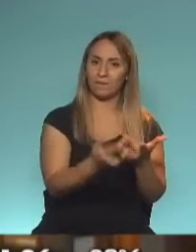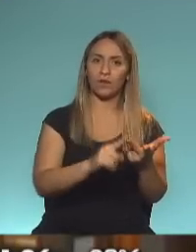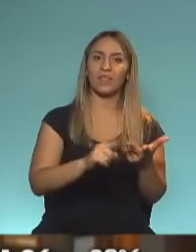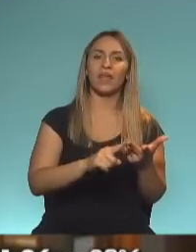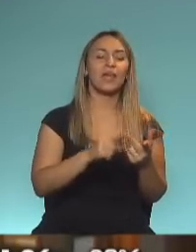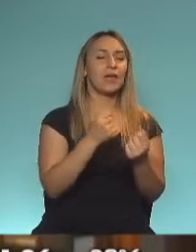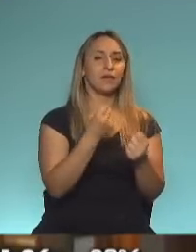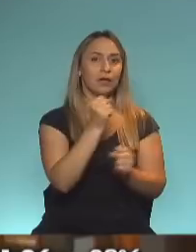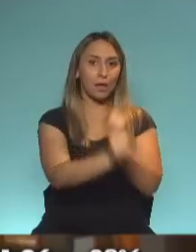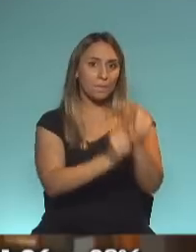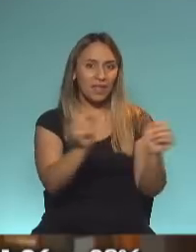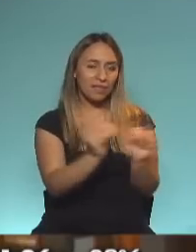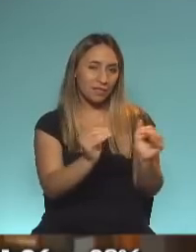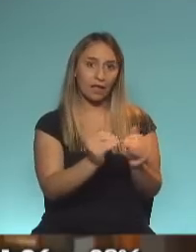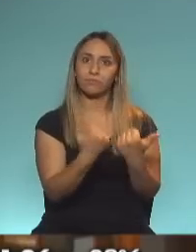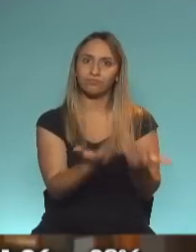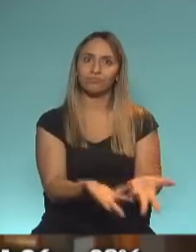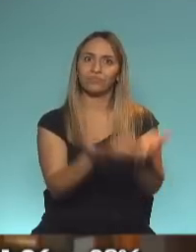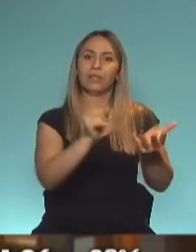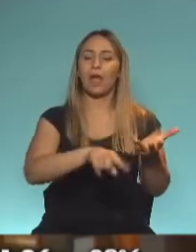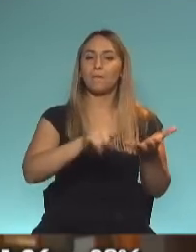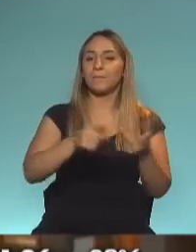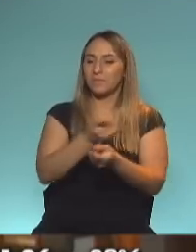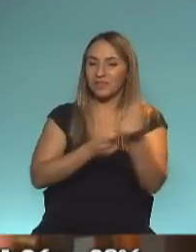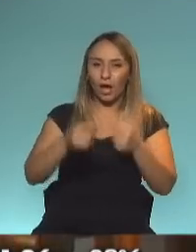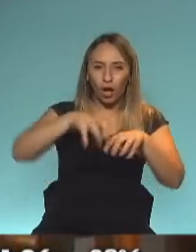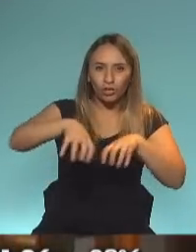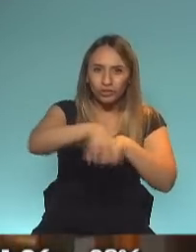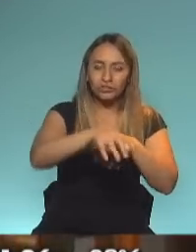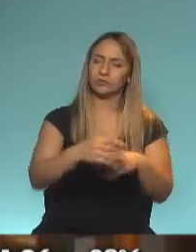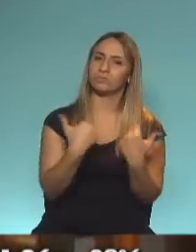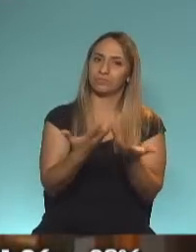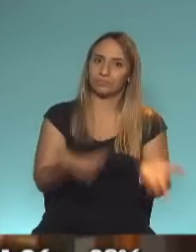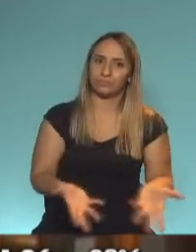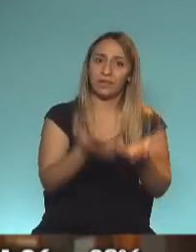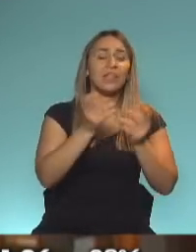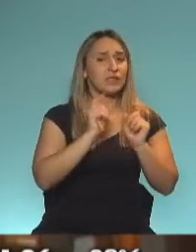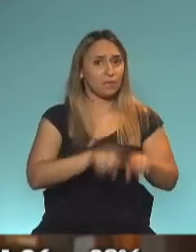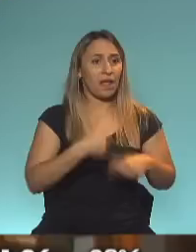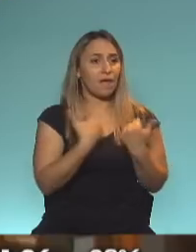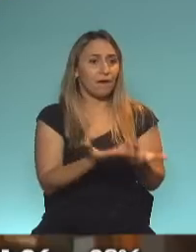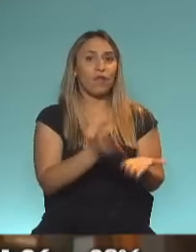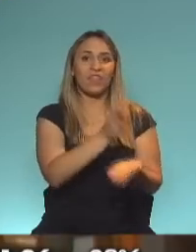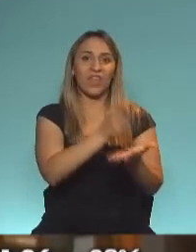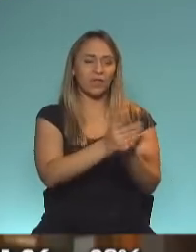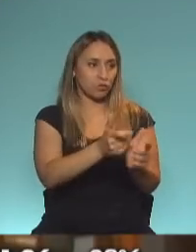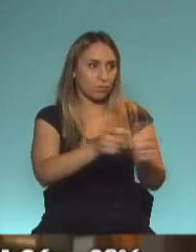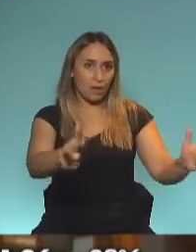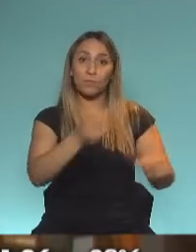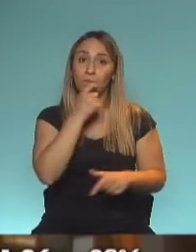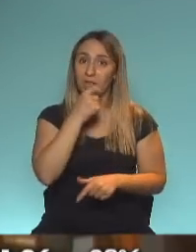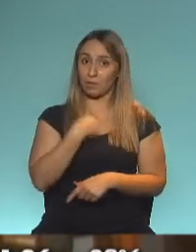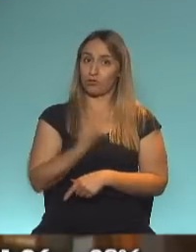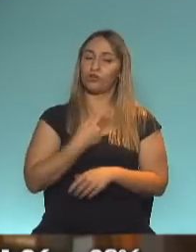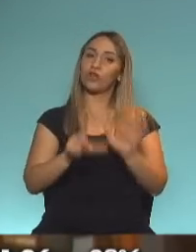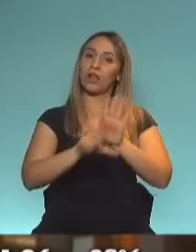y medianas empresas, de los pequeños y medianos comerciantes y de que haya mayores derechos, porque, por ejemplo, nuestra